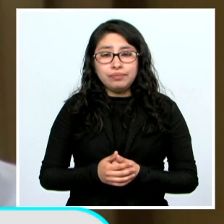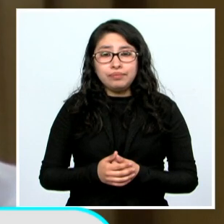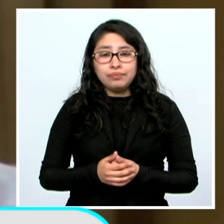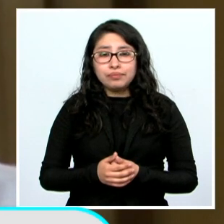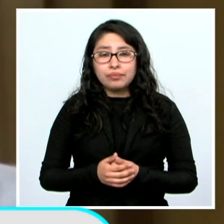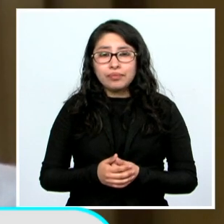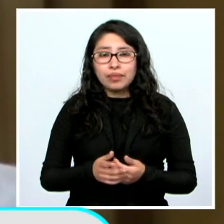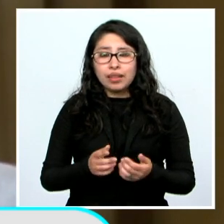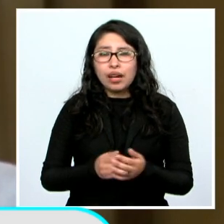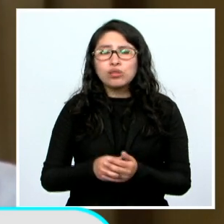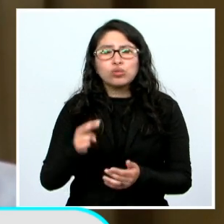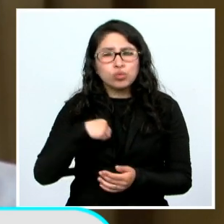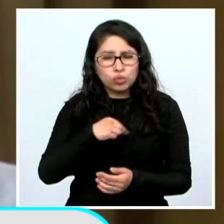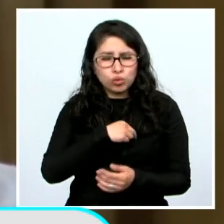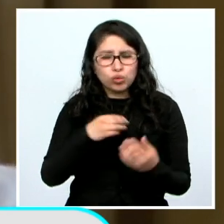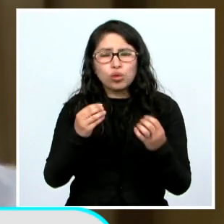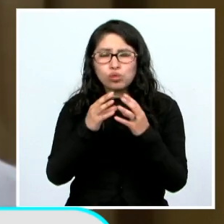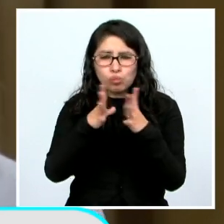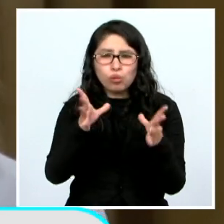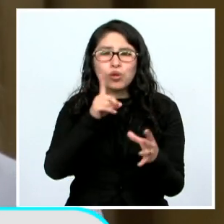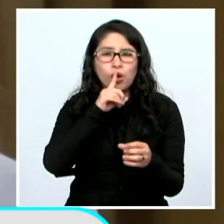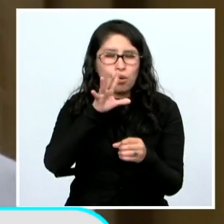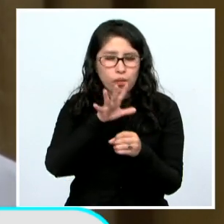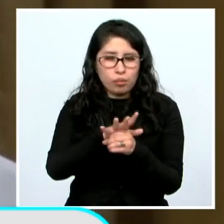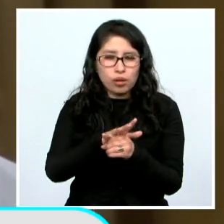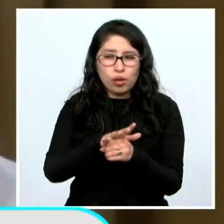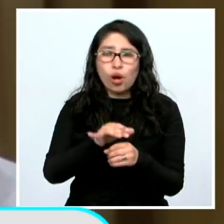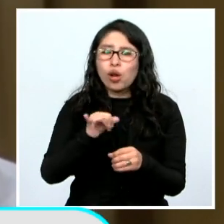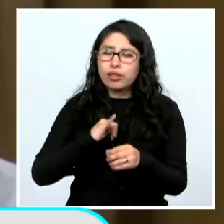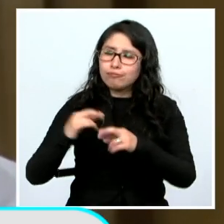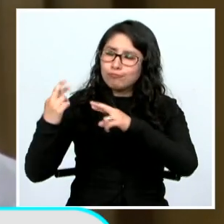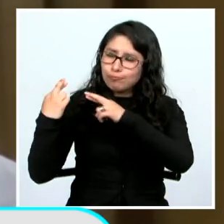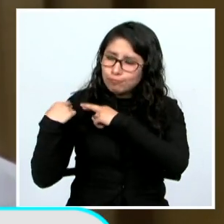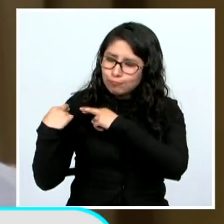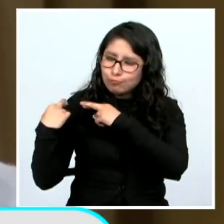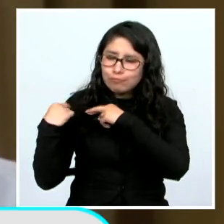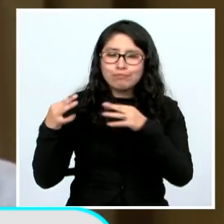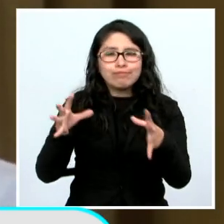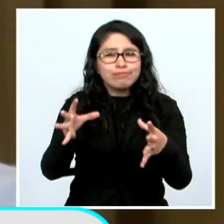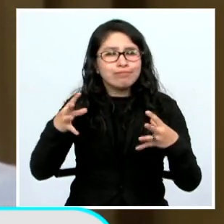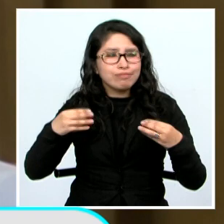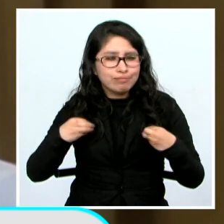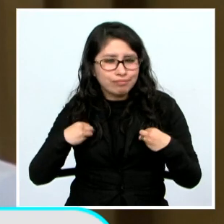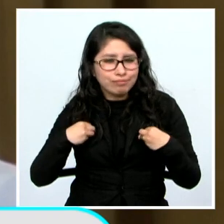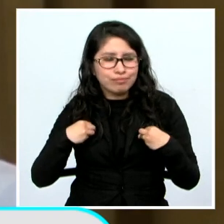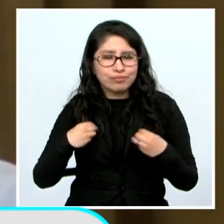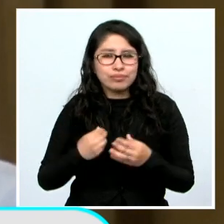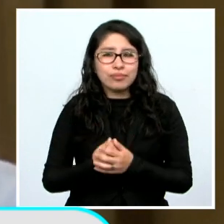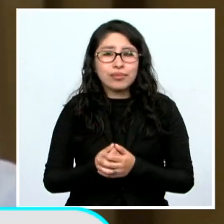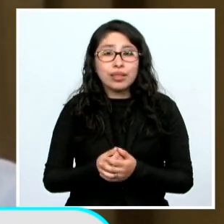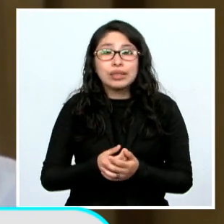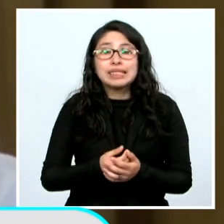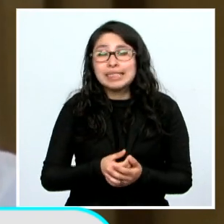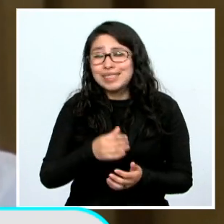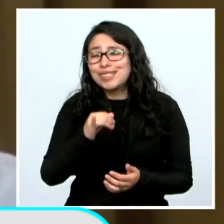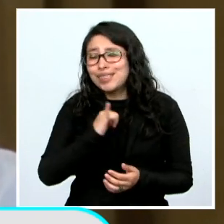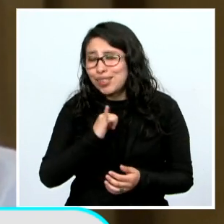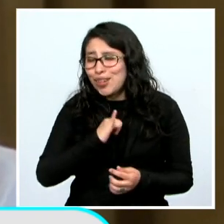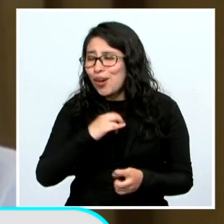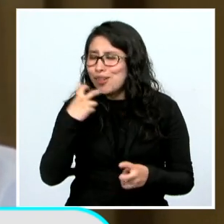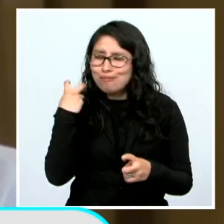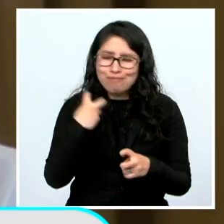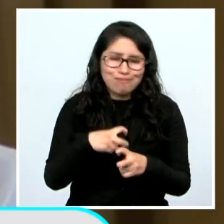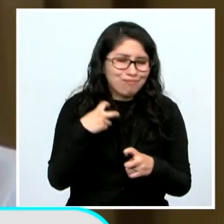mucho compromiso y yo nunca me he escapado de las responsabilidades. Me tocó una situación difícil, me